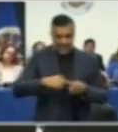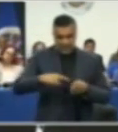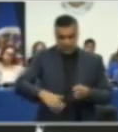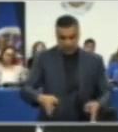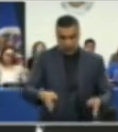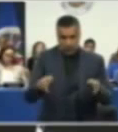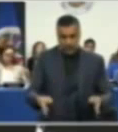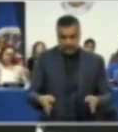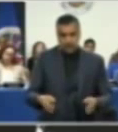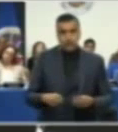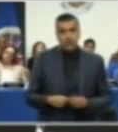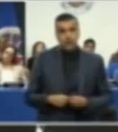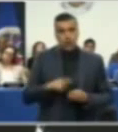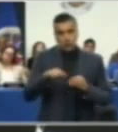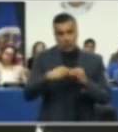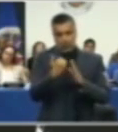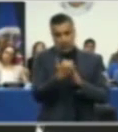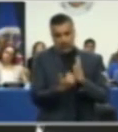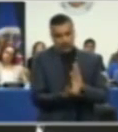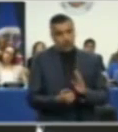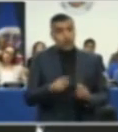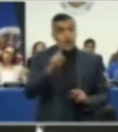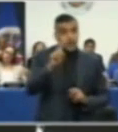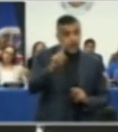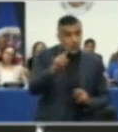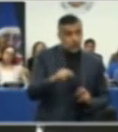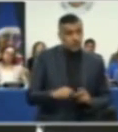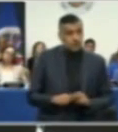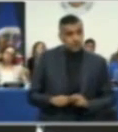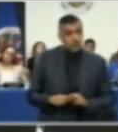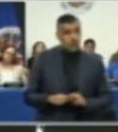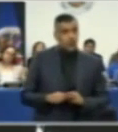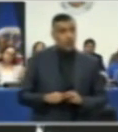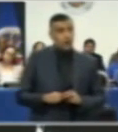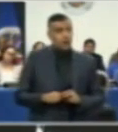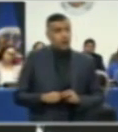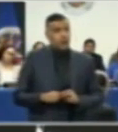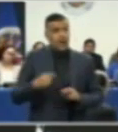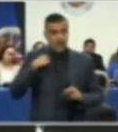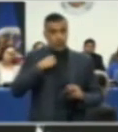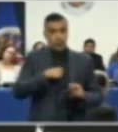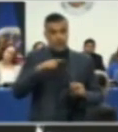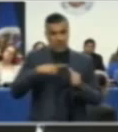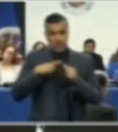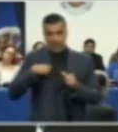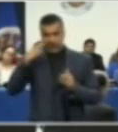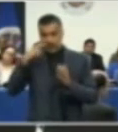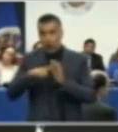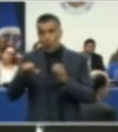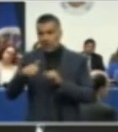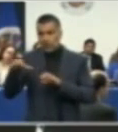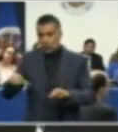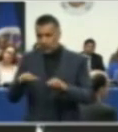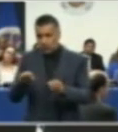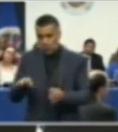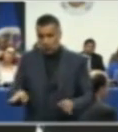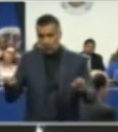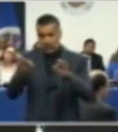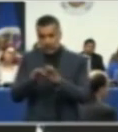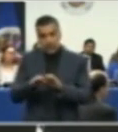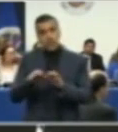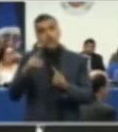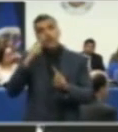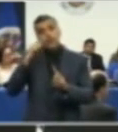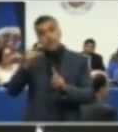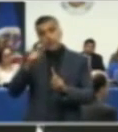respecto a esos problemas normativos. Pero, en paralelo, hemos de identificar otras acciones concretas, y para eso hay una serie de